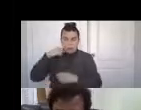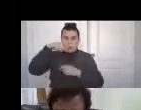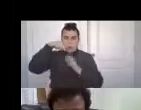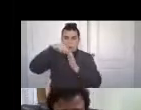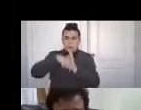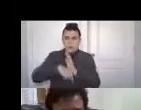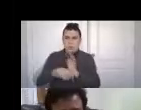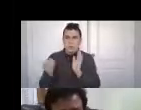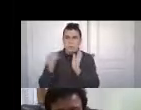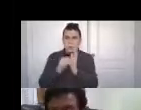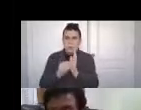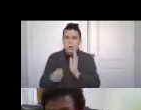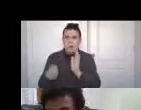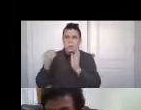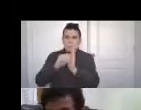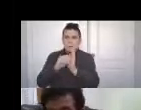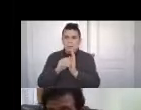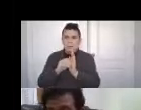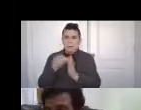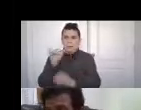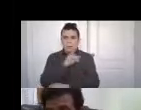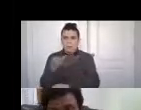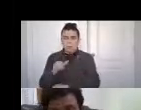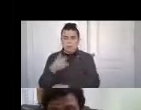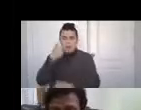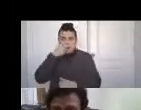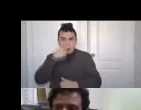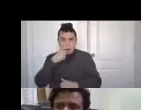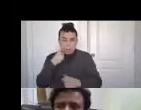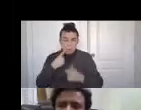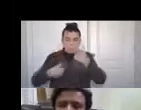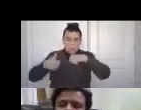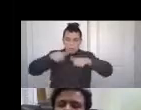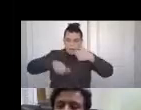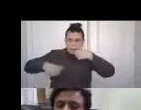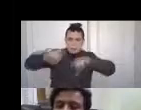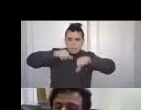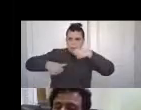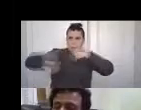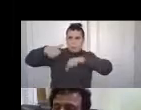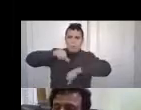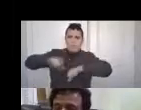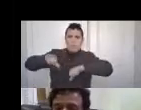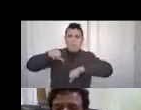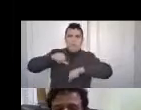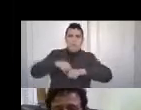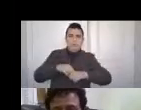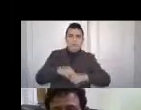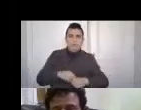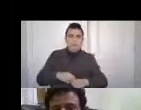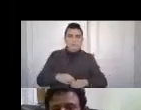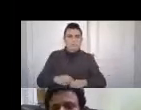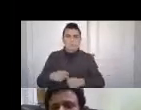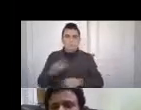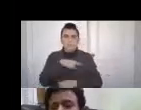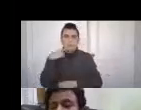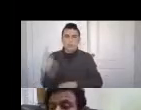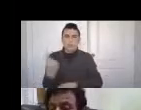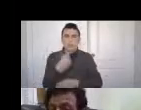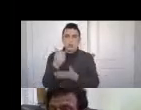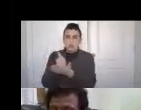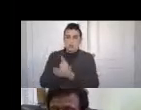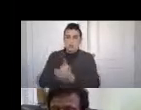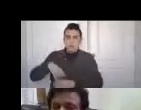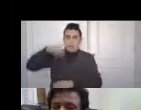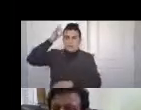más meses de la pandemia, se fueron haciendo los experimentos que eran muy necesarios para poder tener, ¿cierto?, la conclusión de que de